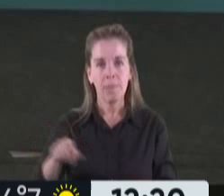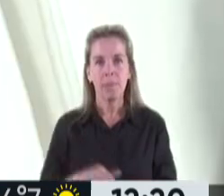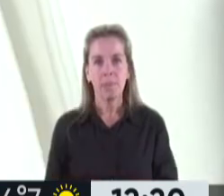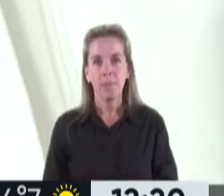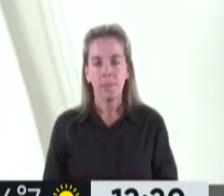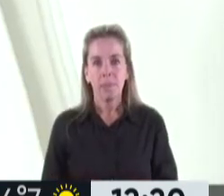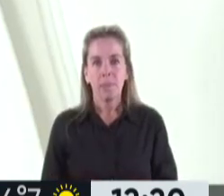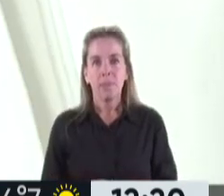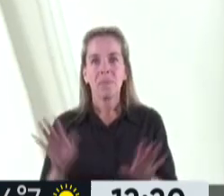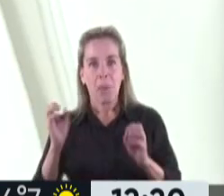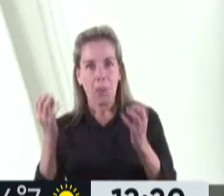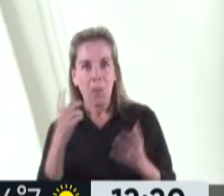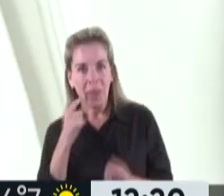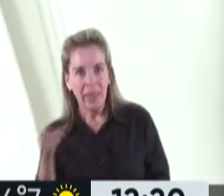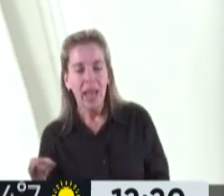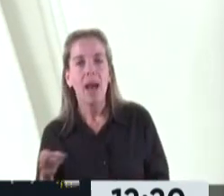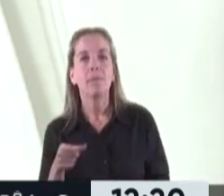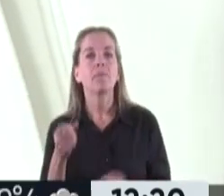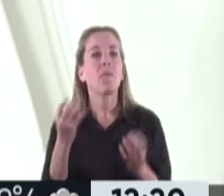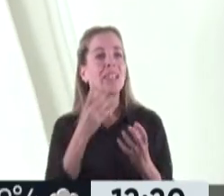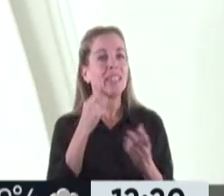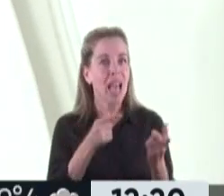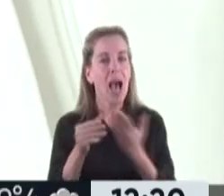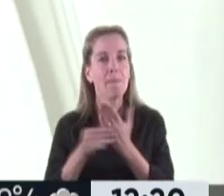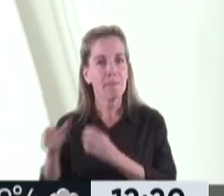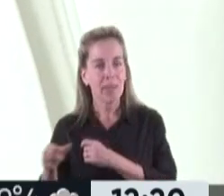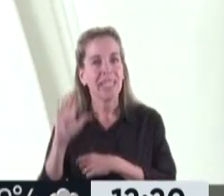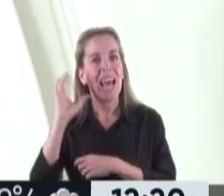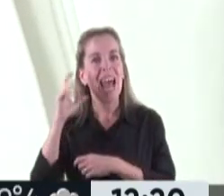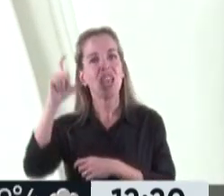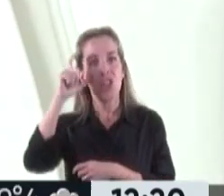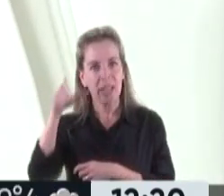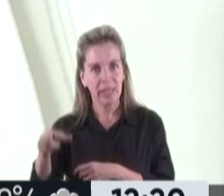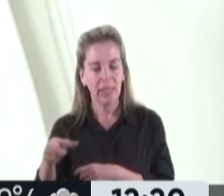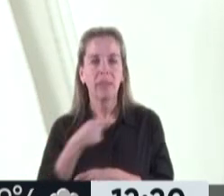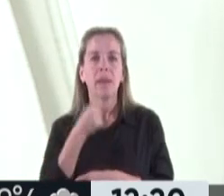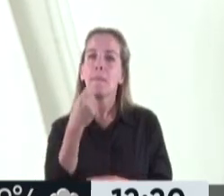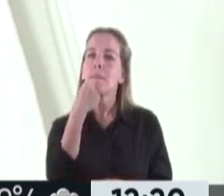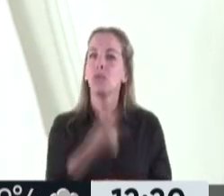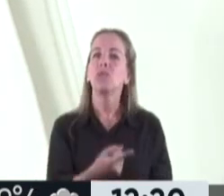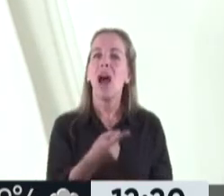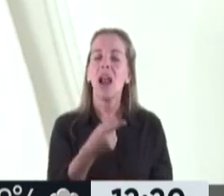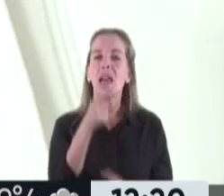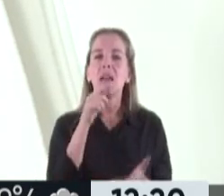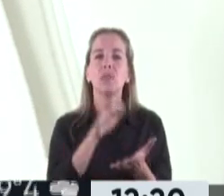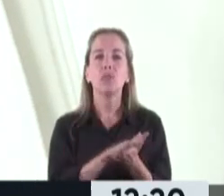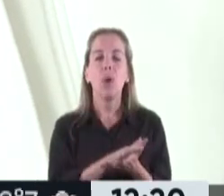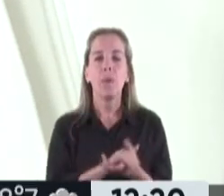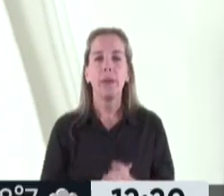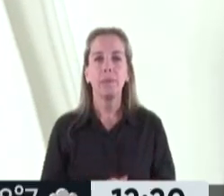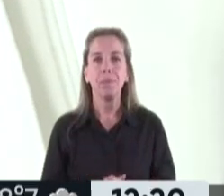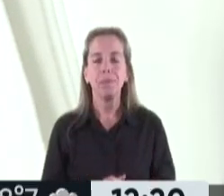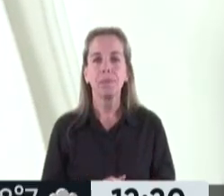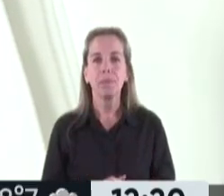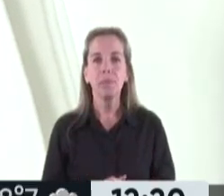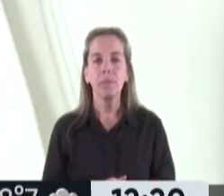Sí, ministro, buenos días vocera. Soy Juan Pablo Pérez de Radio 10. Quiero consultarle sobre justamente lo que es